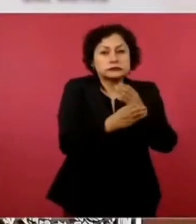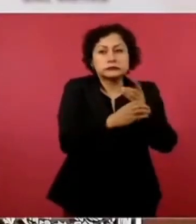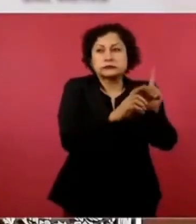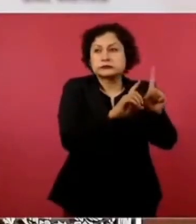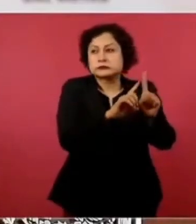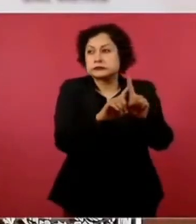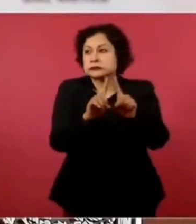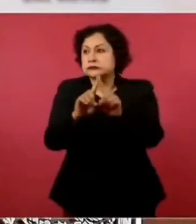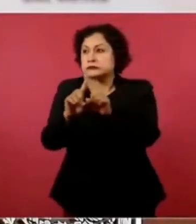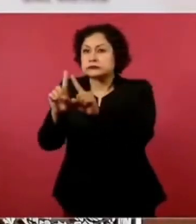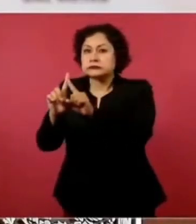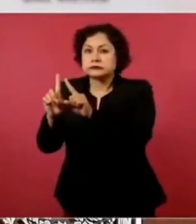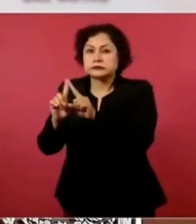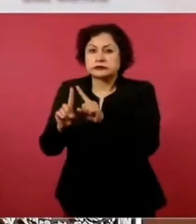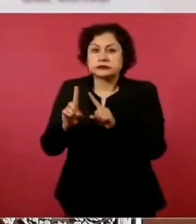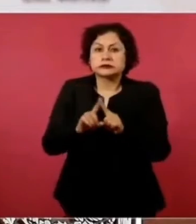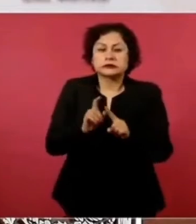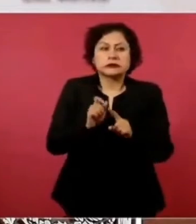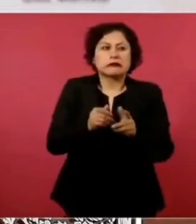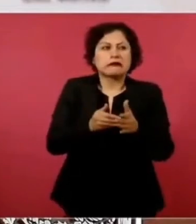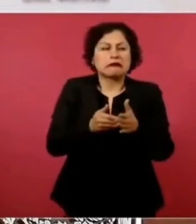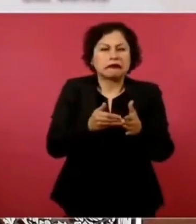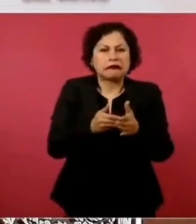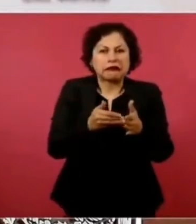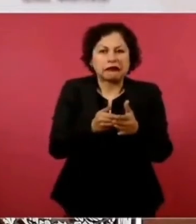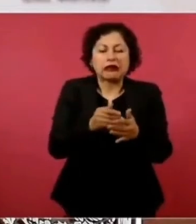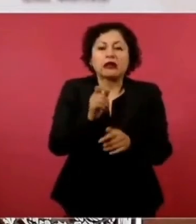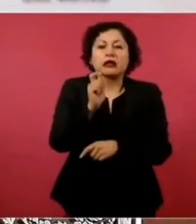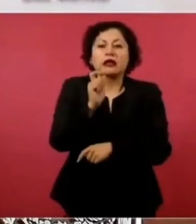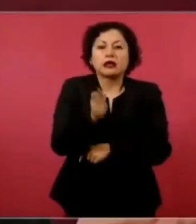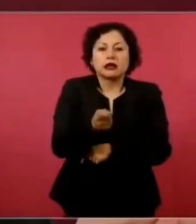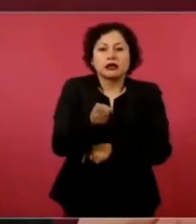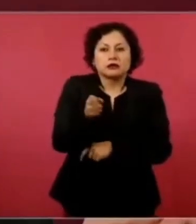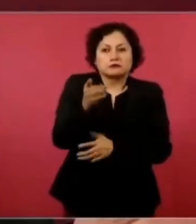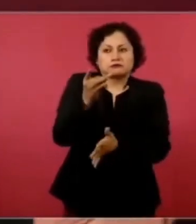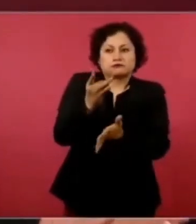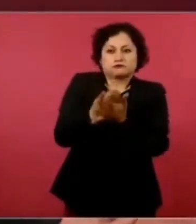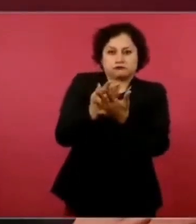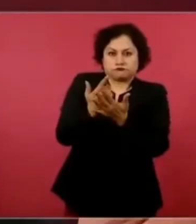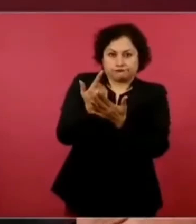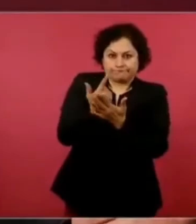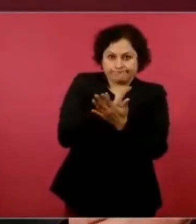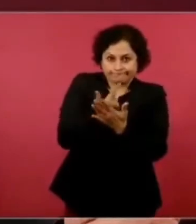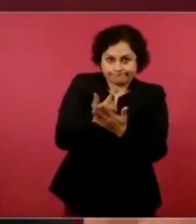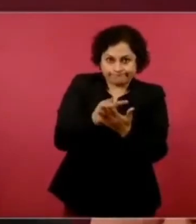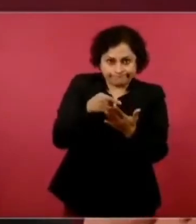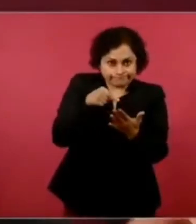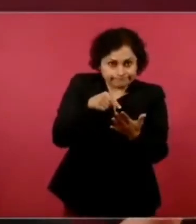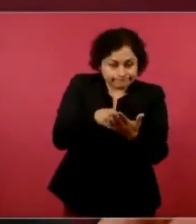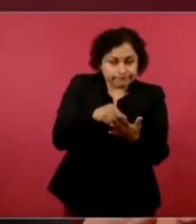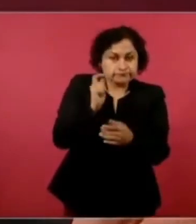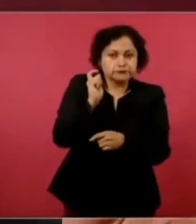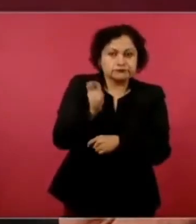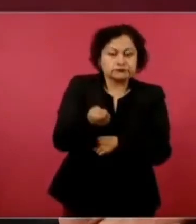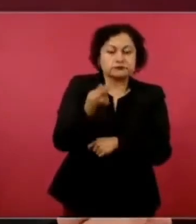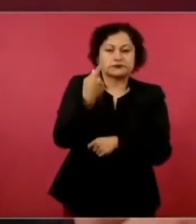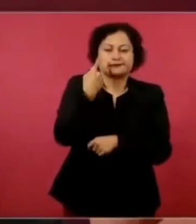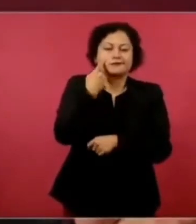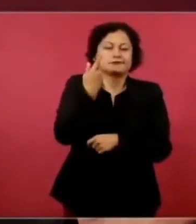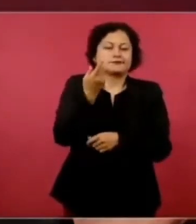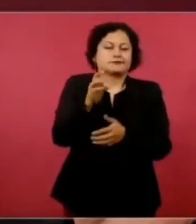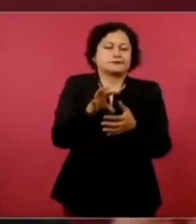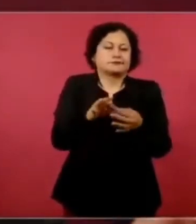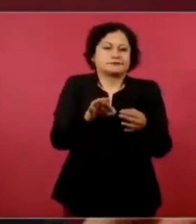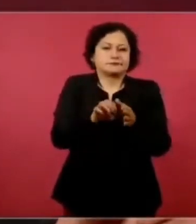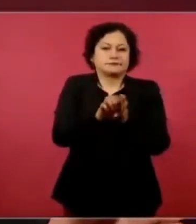son las cuentas de la corrupción. Es decir, el fraude, el peculado, el